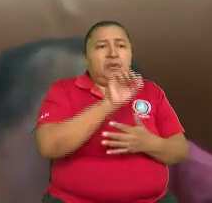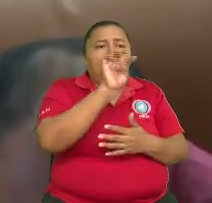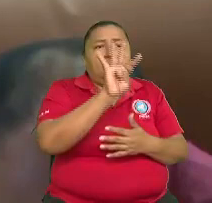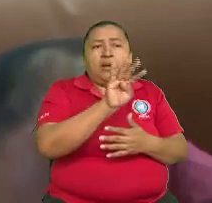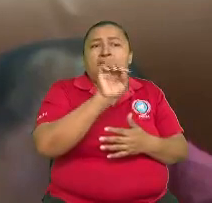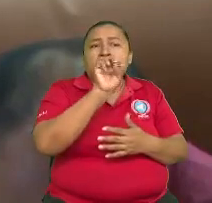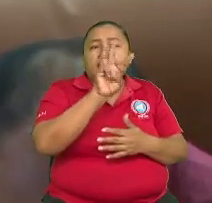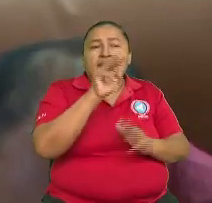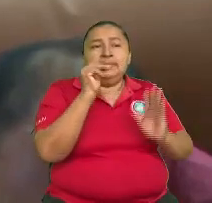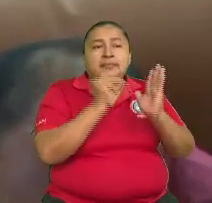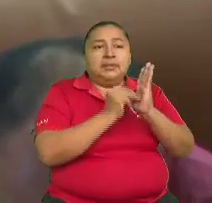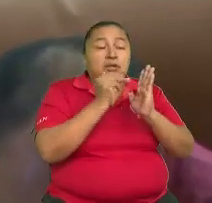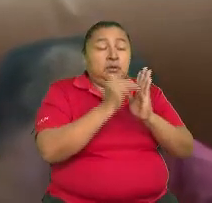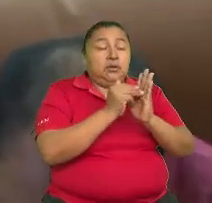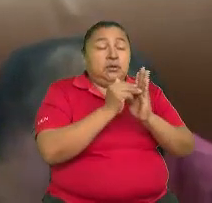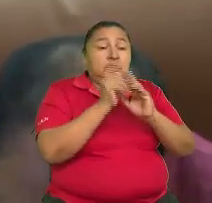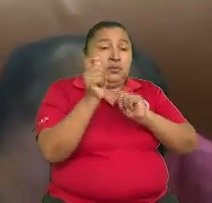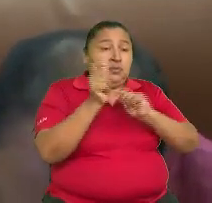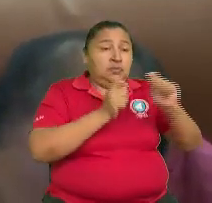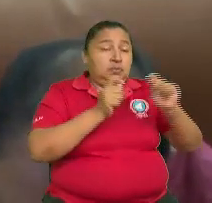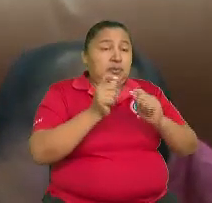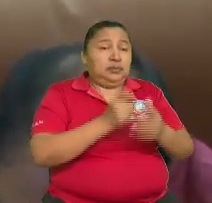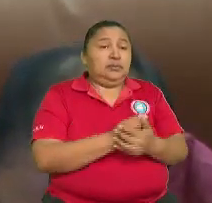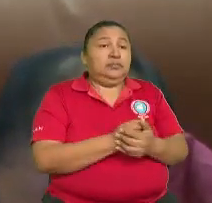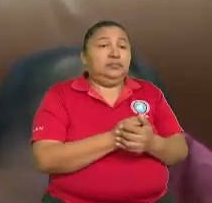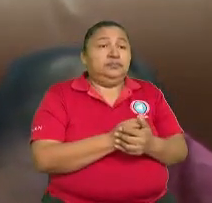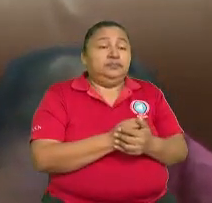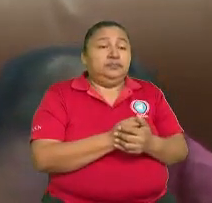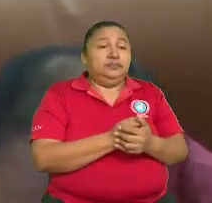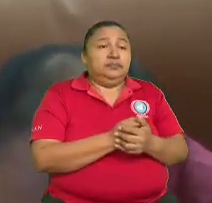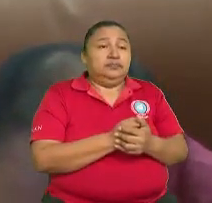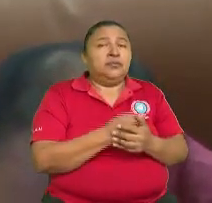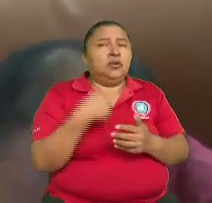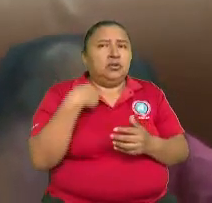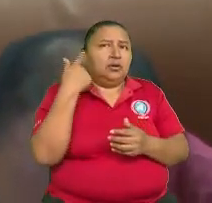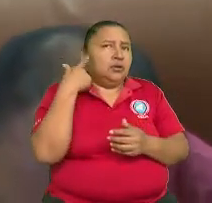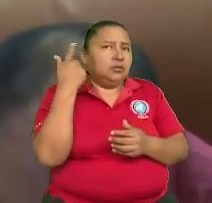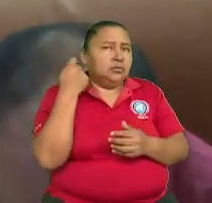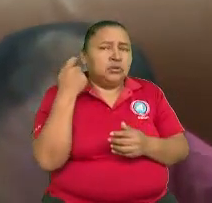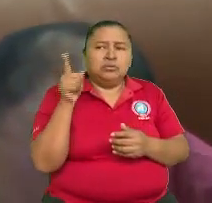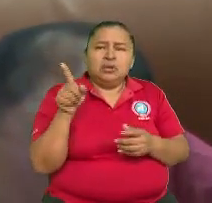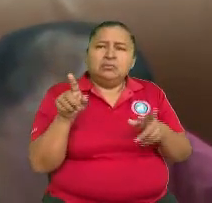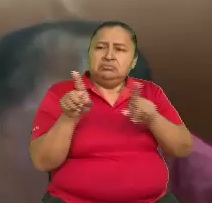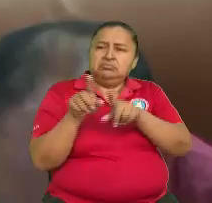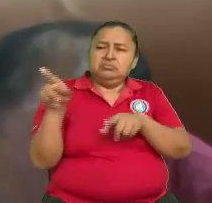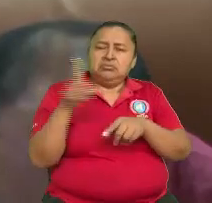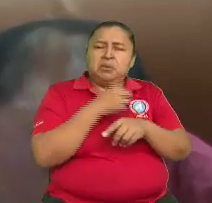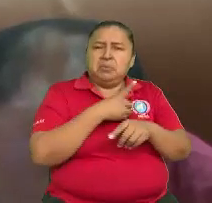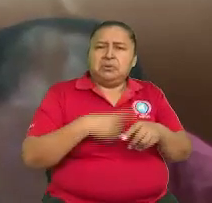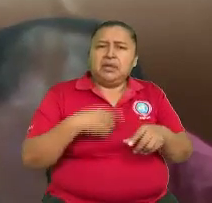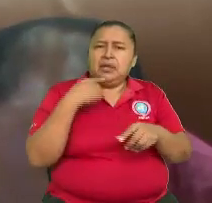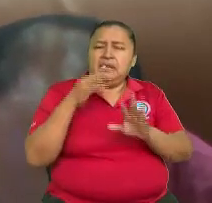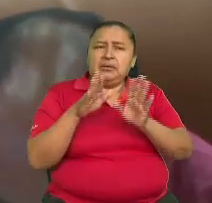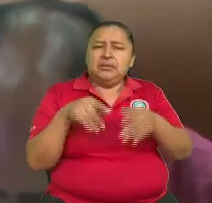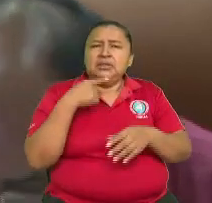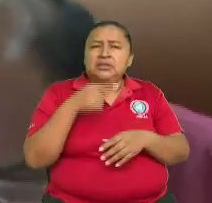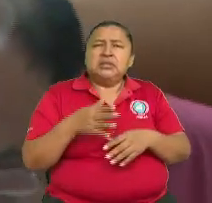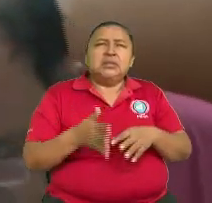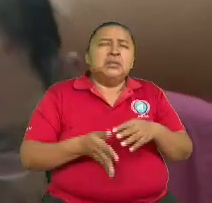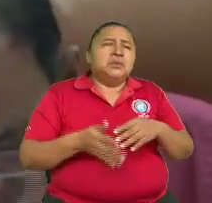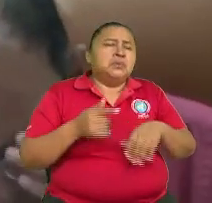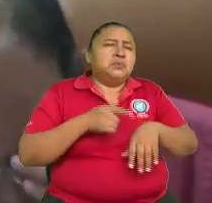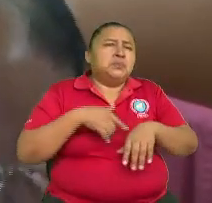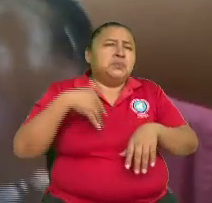43 millones de dólares. Estaba escuchando aquí a una colega diputada que dice que desde hace